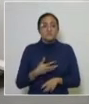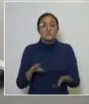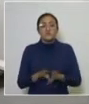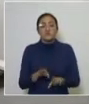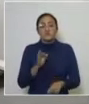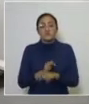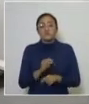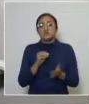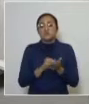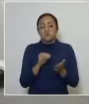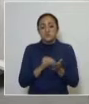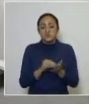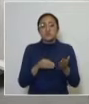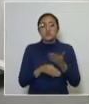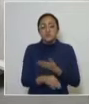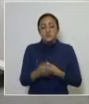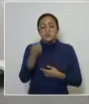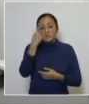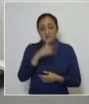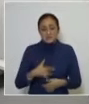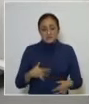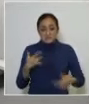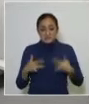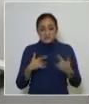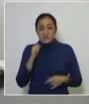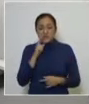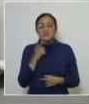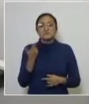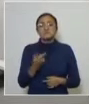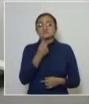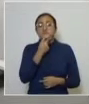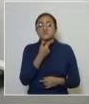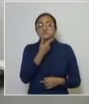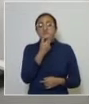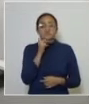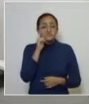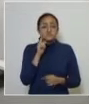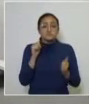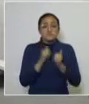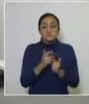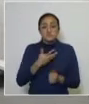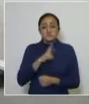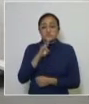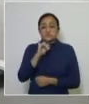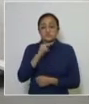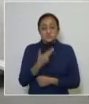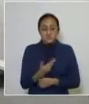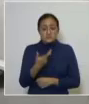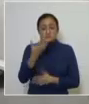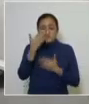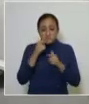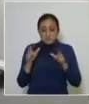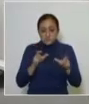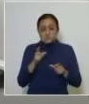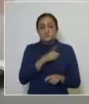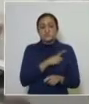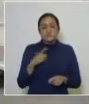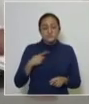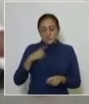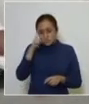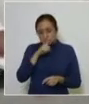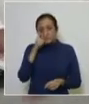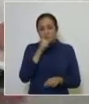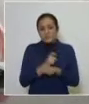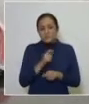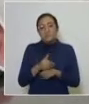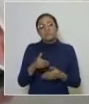activo y aún continúan con síntomas de este padecimiento. Y las niñas y niños que viven con VIH descontrolado deben de recibir asesoría